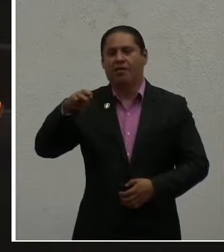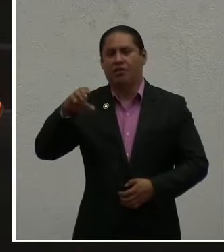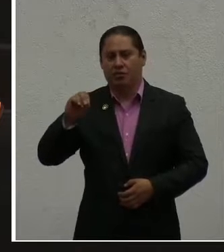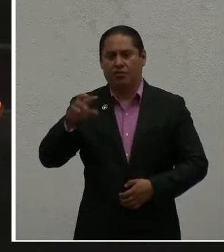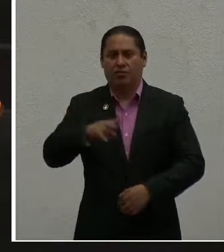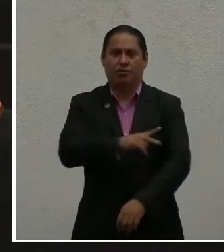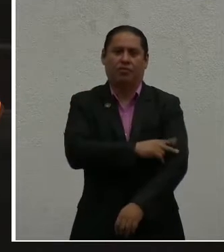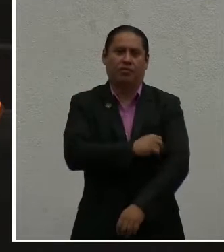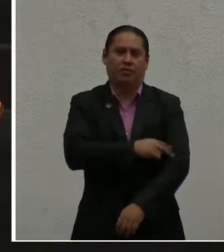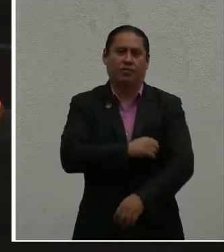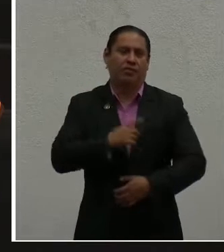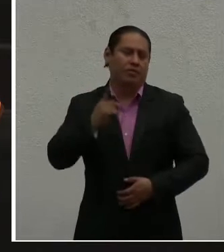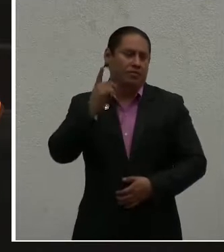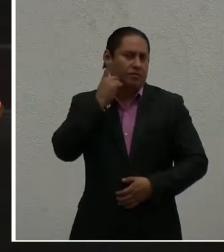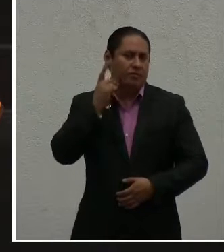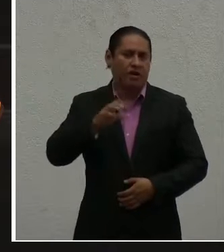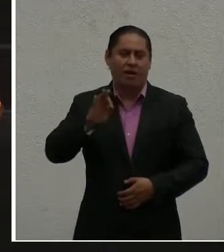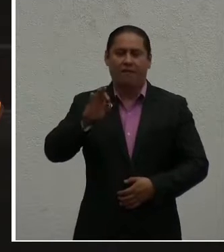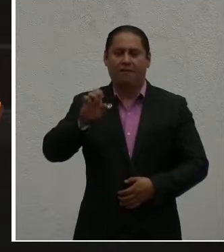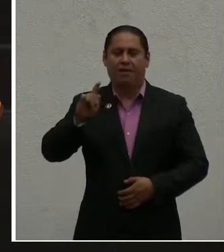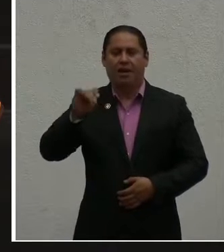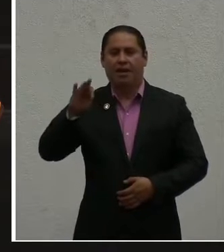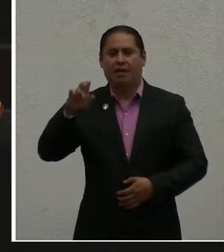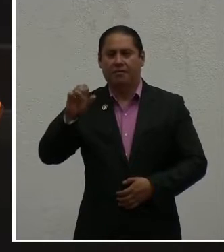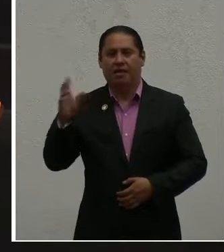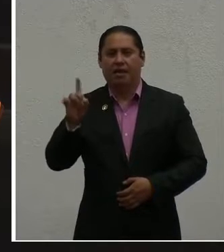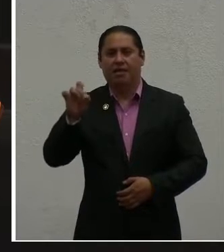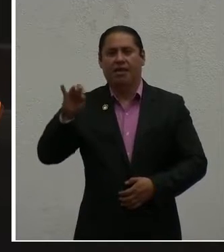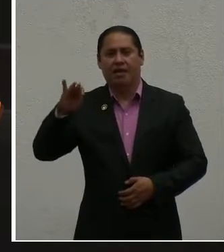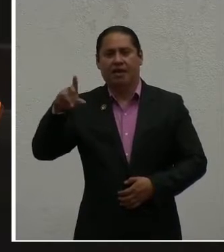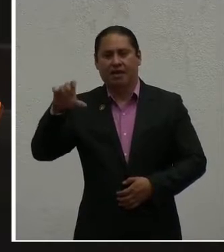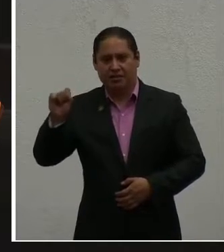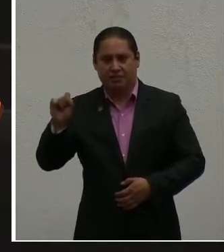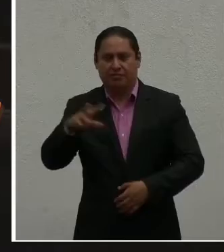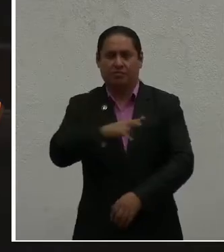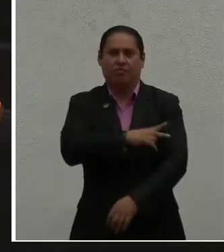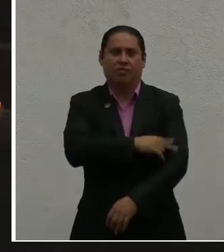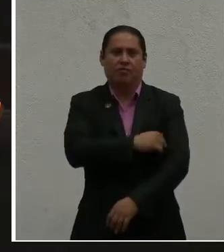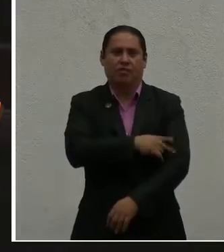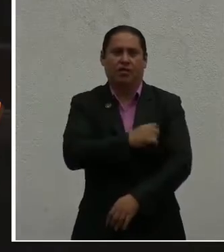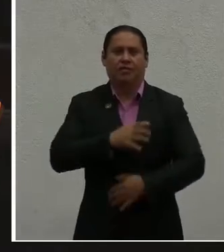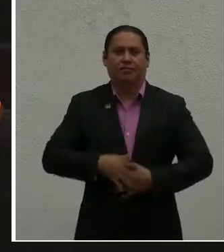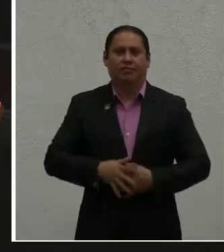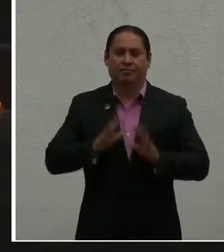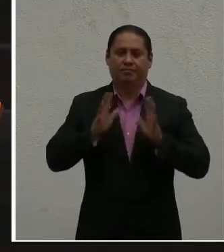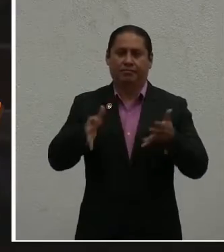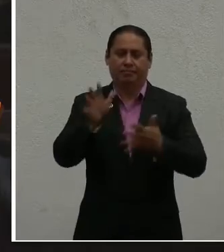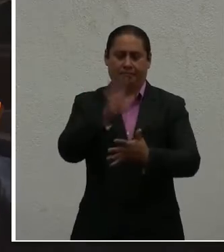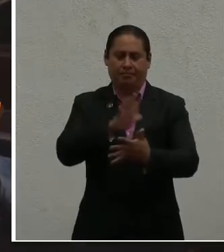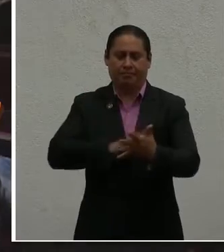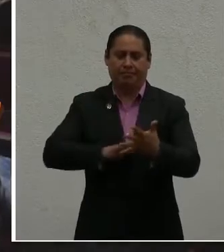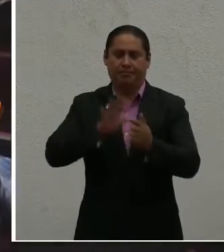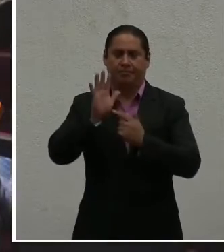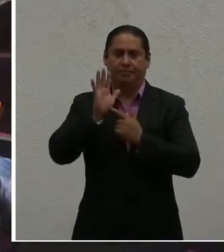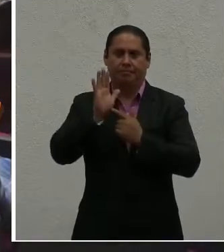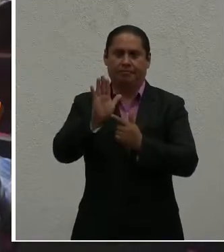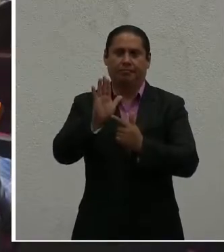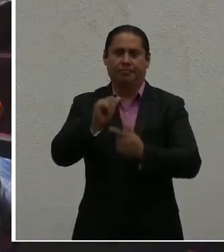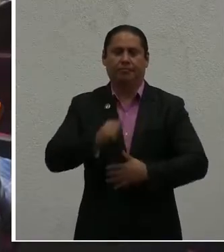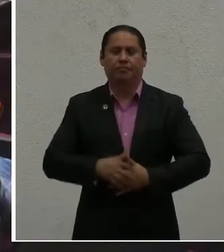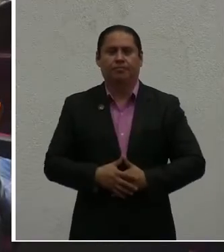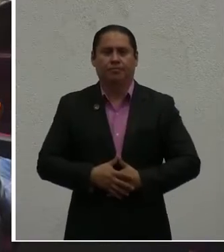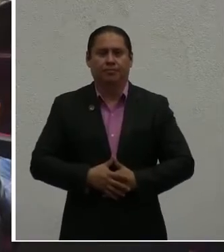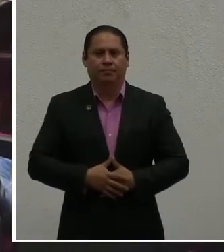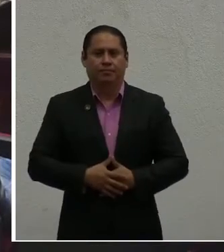vocal. Diputado Felipe de Jesús Granda Pastrana, vocal. Está leído el dictamen, diputada